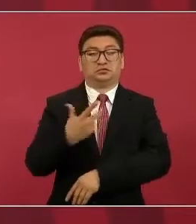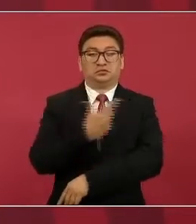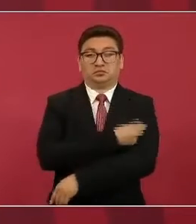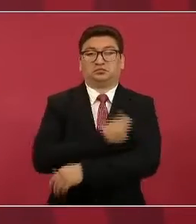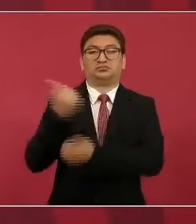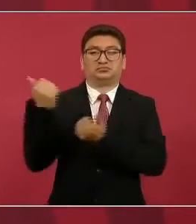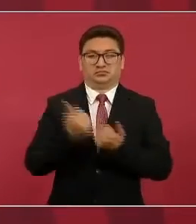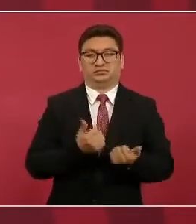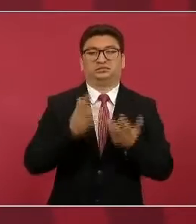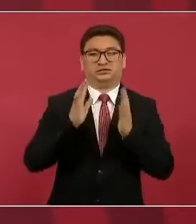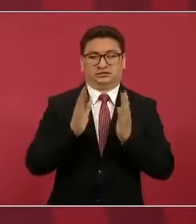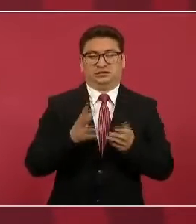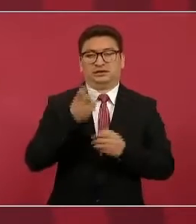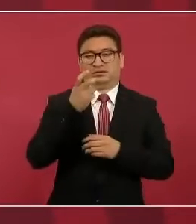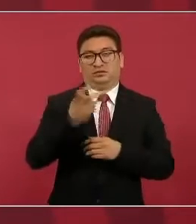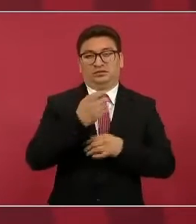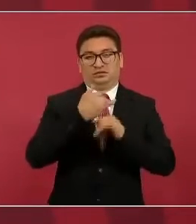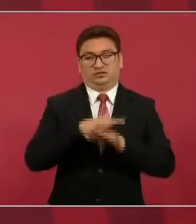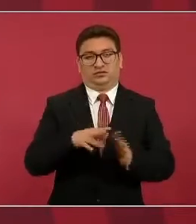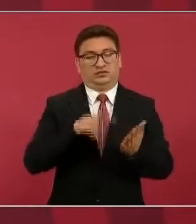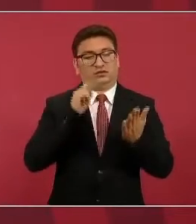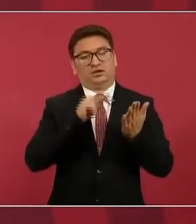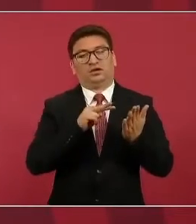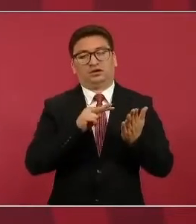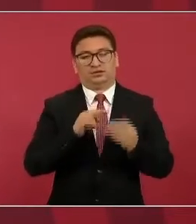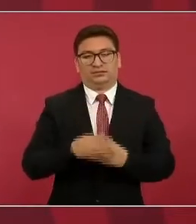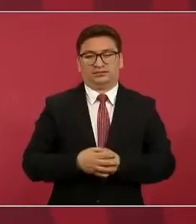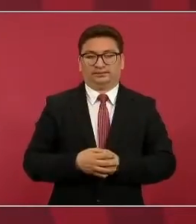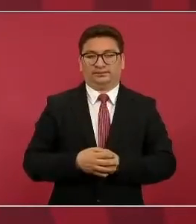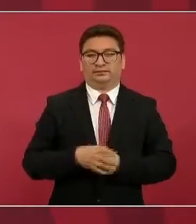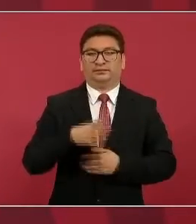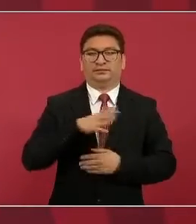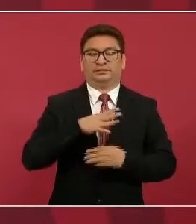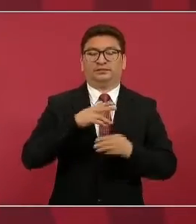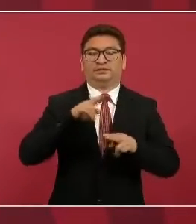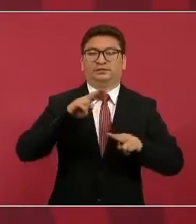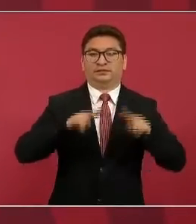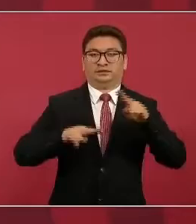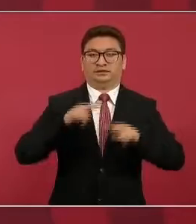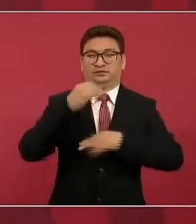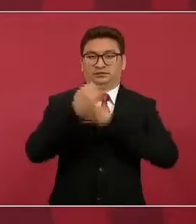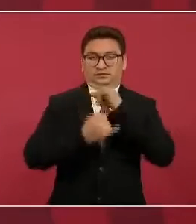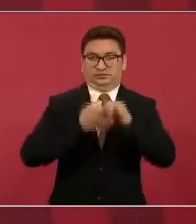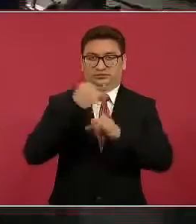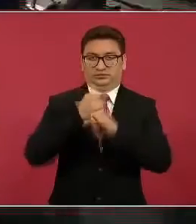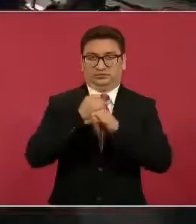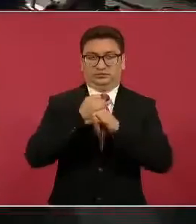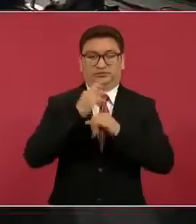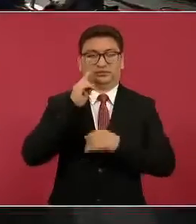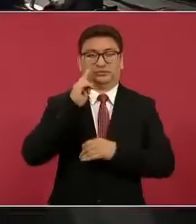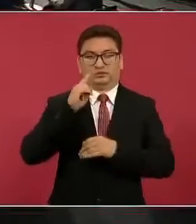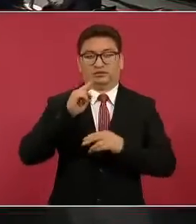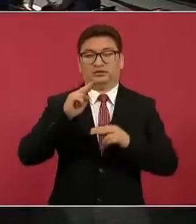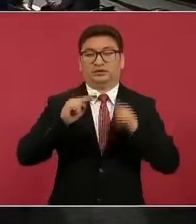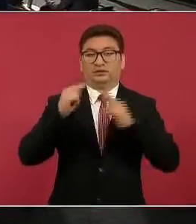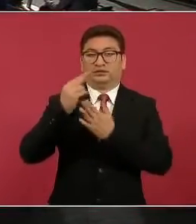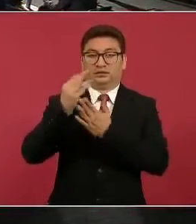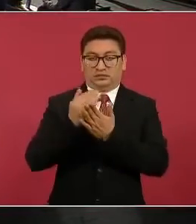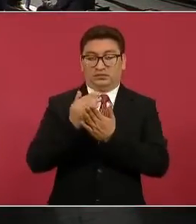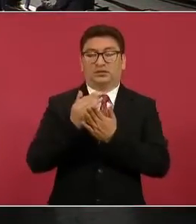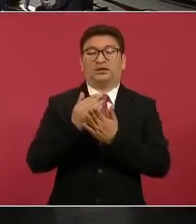De acuerdo a este informe que se tiene a nivel internacional, es una cantidad menor, pero